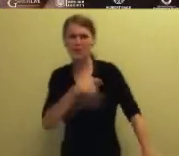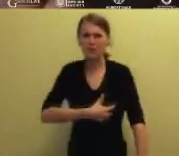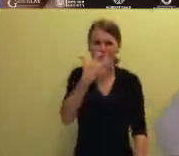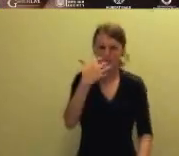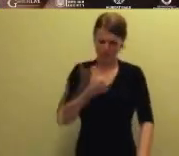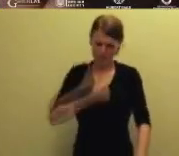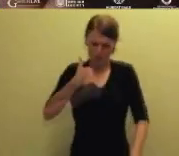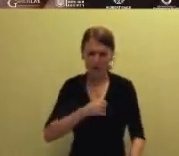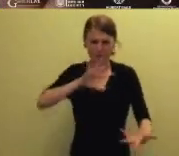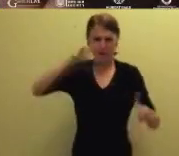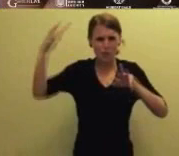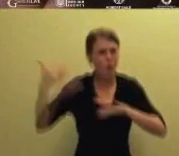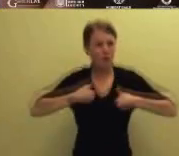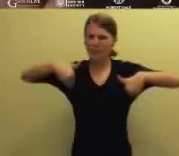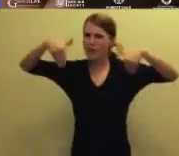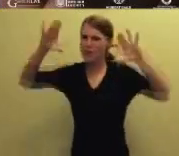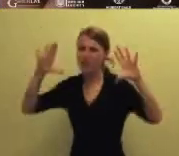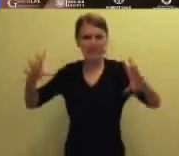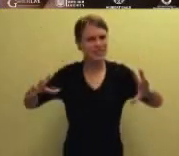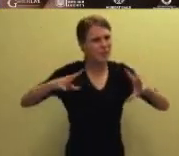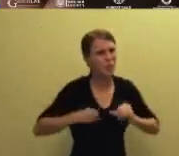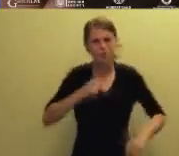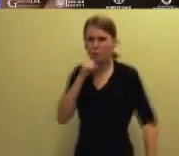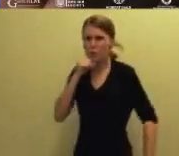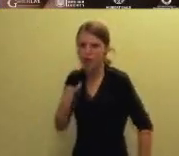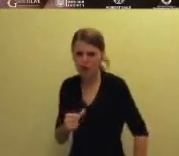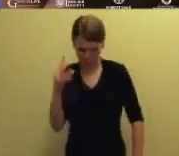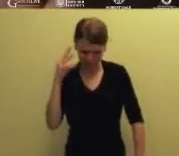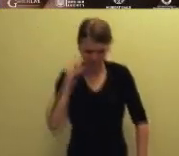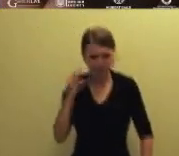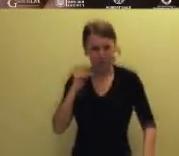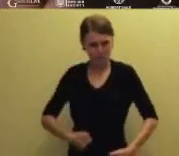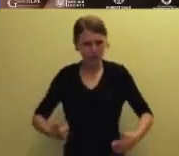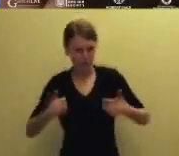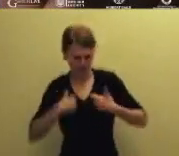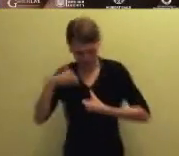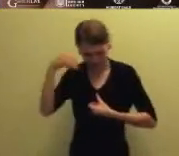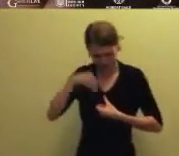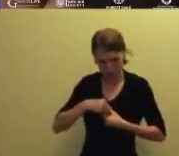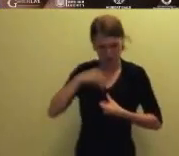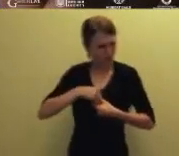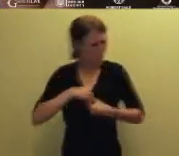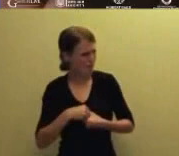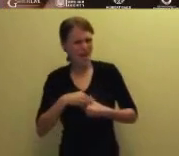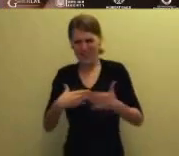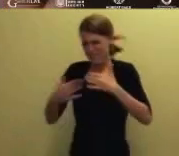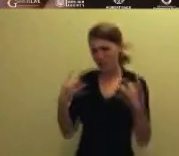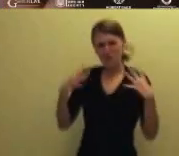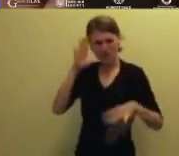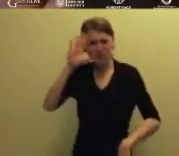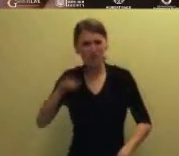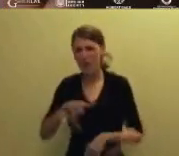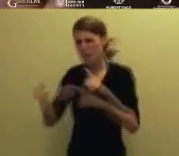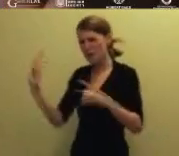una hora 25 perfectamente 1 hora mente te contaba lo mismo y salías igual de satisfecho o insatisfecho